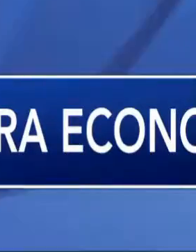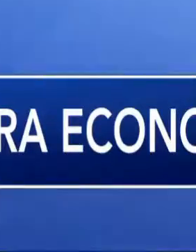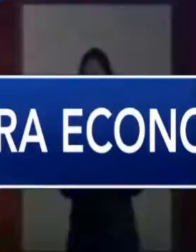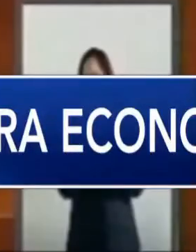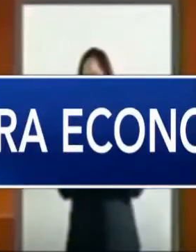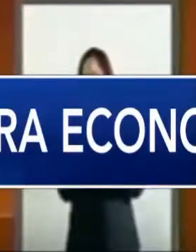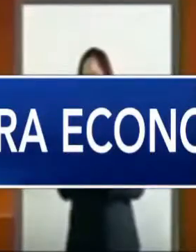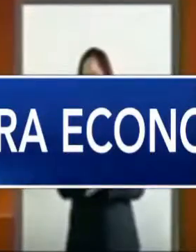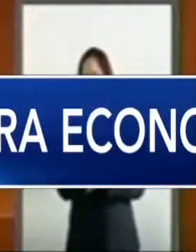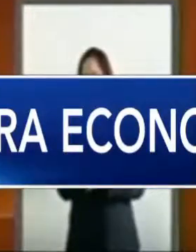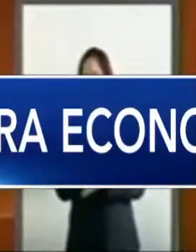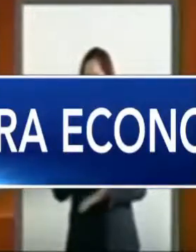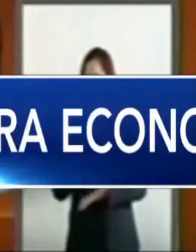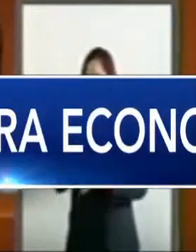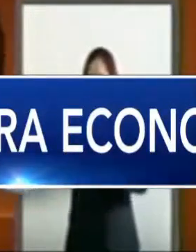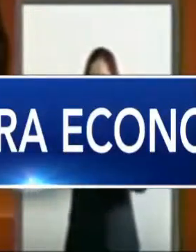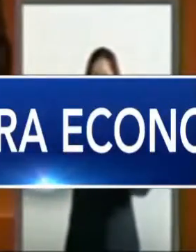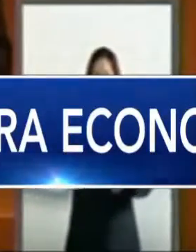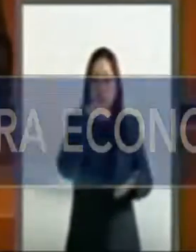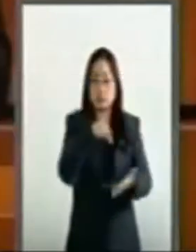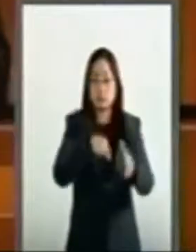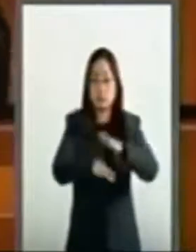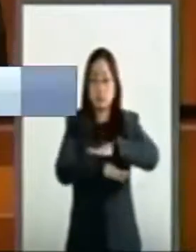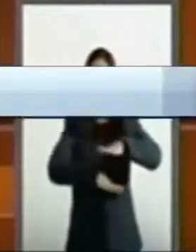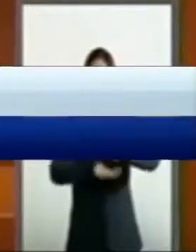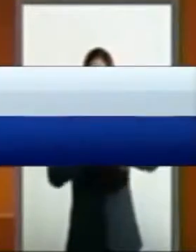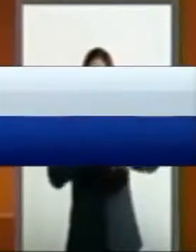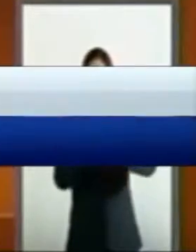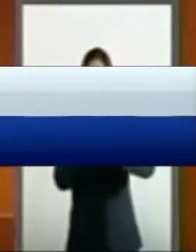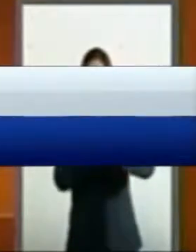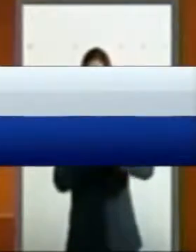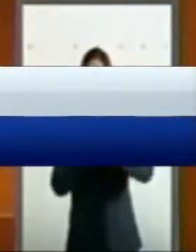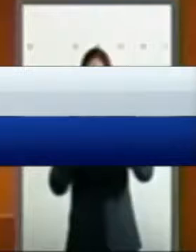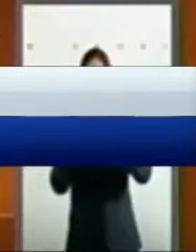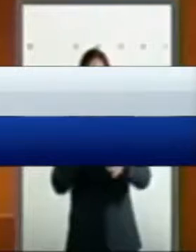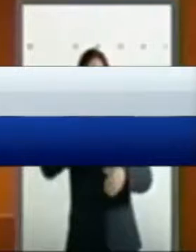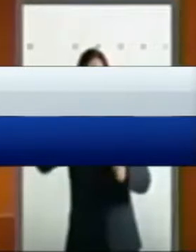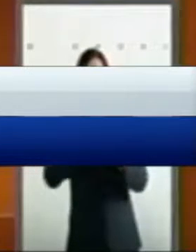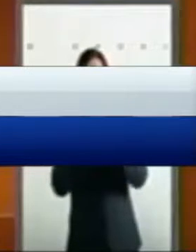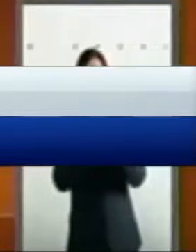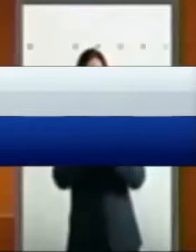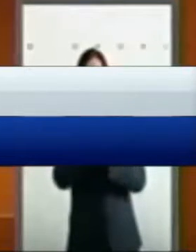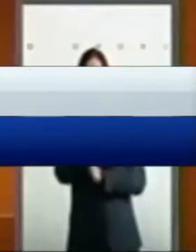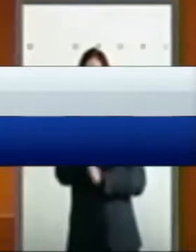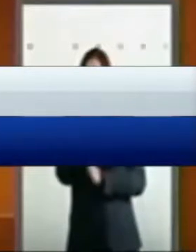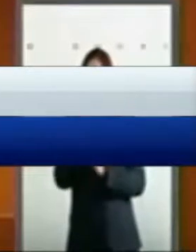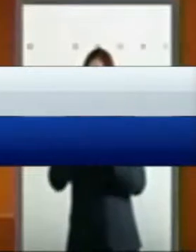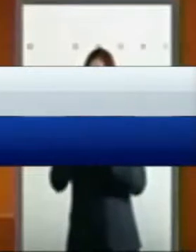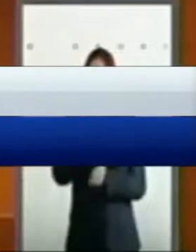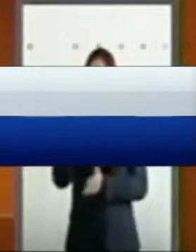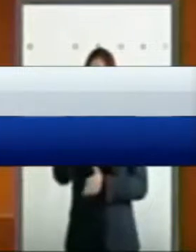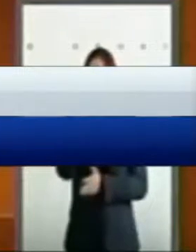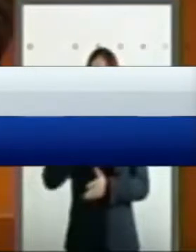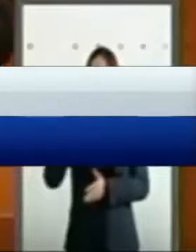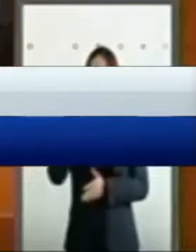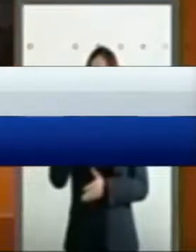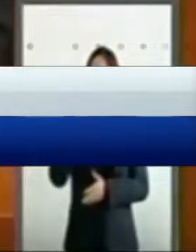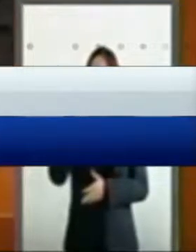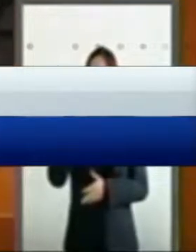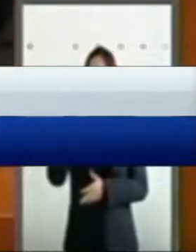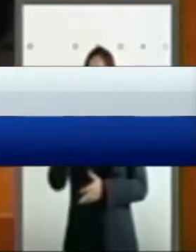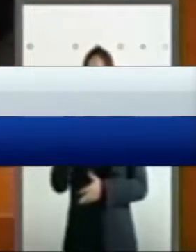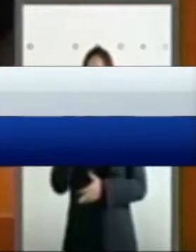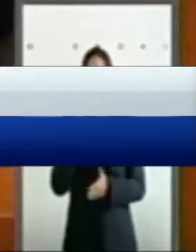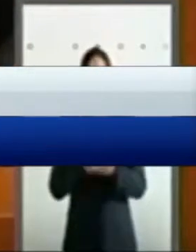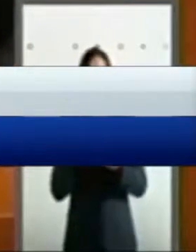planteamiento. Todo el paquete económico está basado en que vamos a tener un crecimiento de 2.5% del PIB. Eso ya